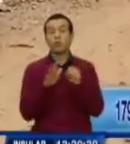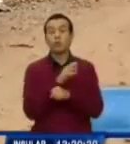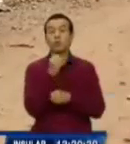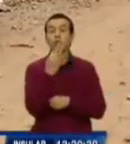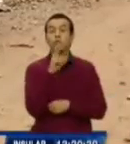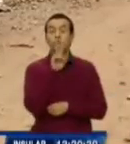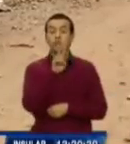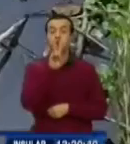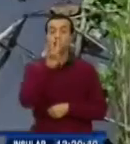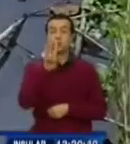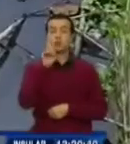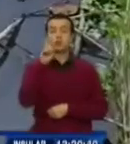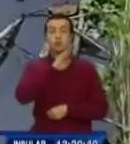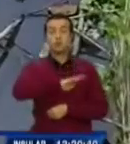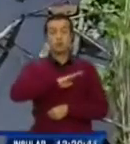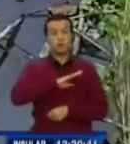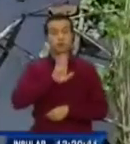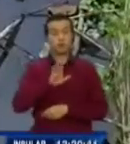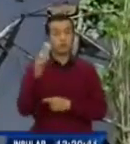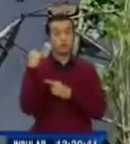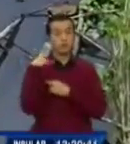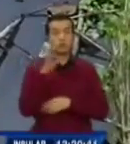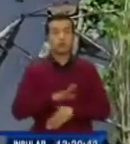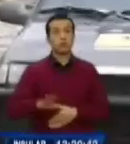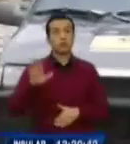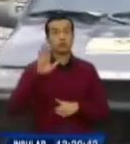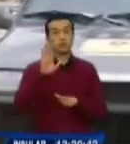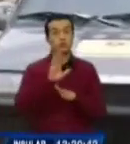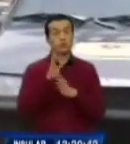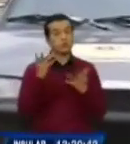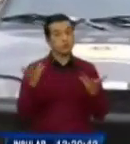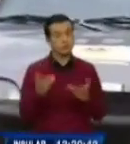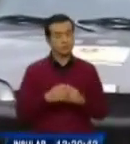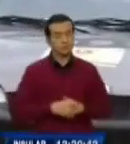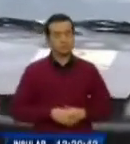221 municipios que tiene el Ecuador. Mirta Carrillo, Ecuador TV.